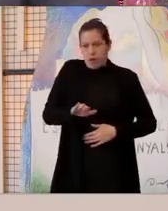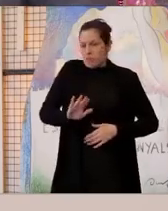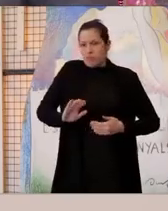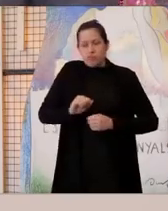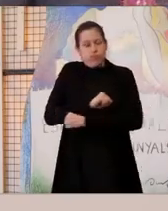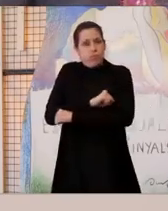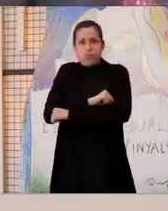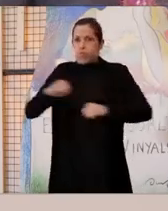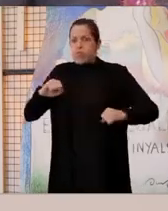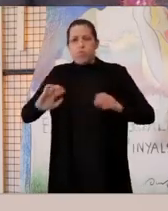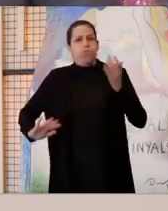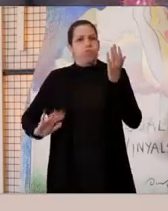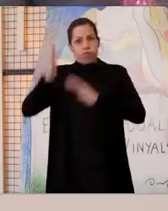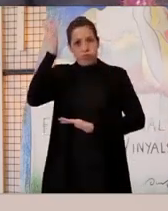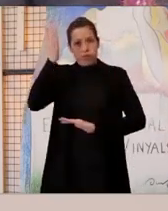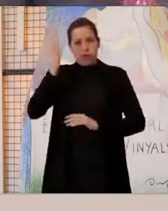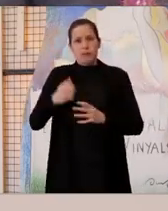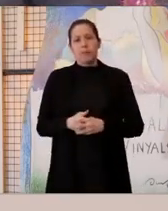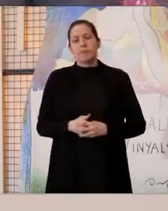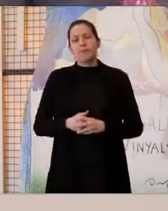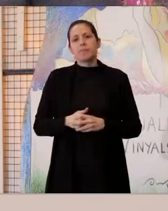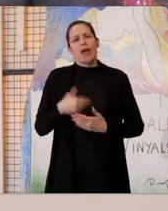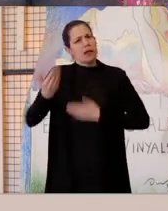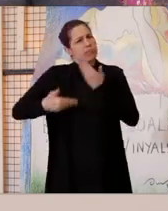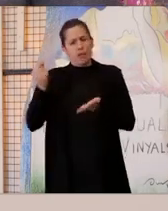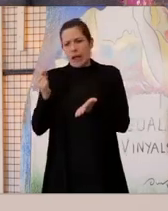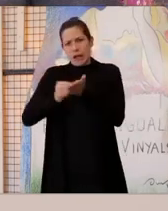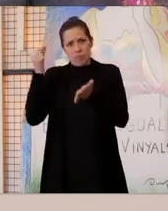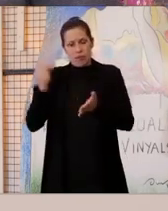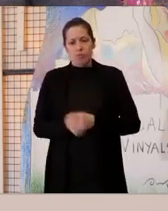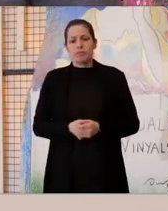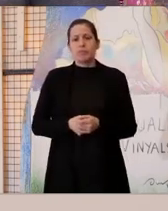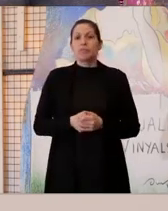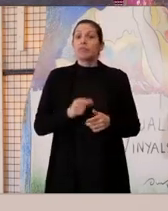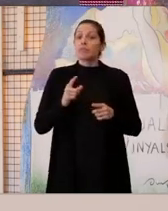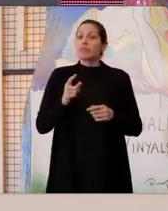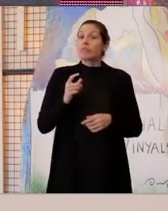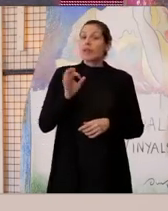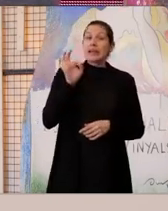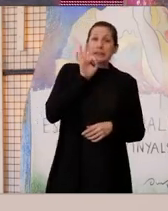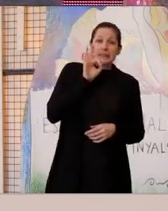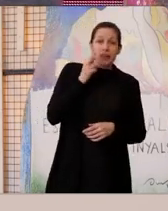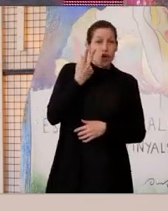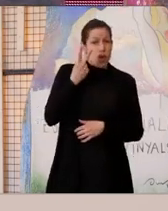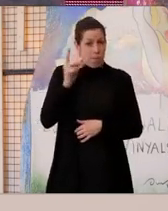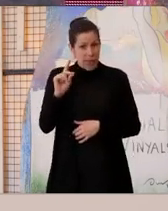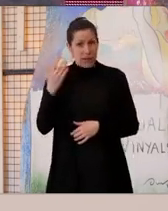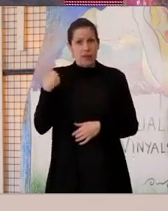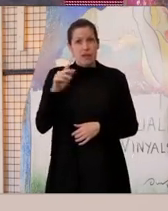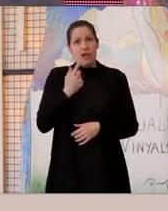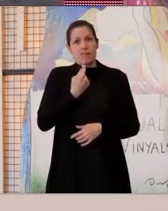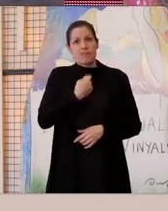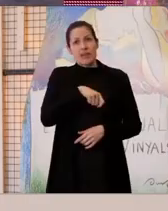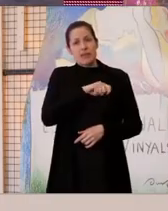a finales a primeros del siglo XX y en los primeros años del siglo XX en España se aplican se